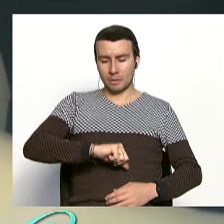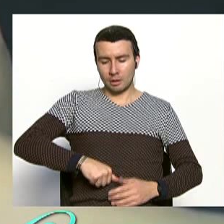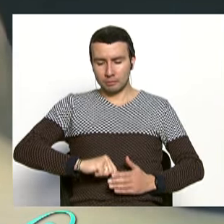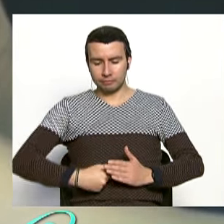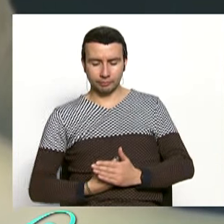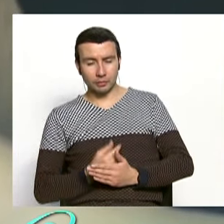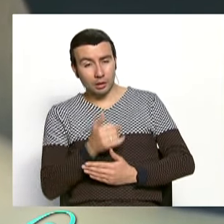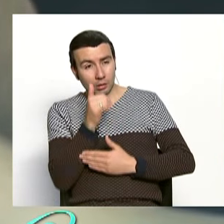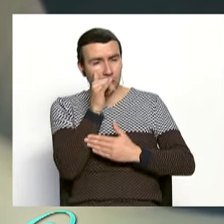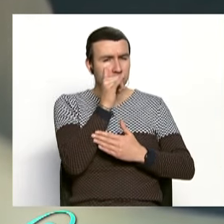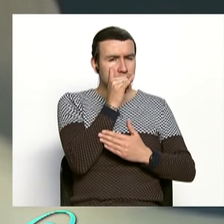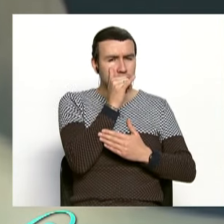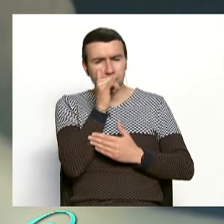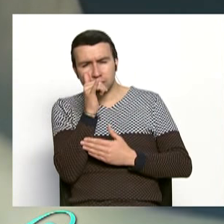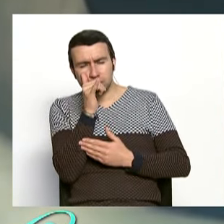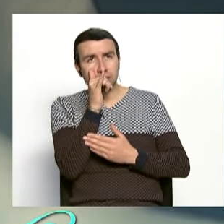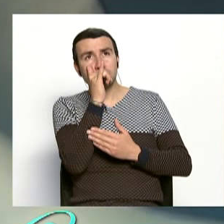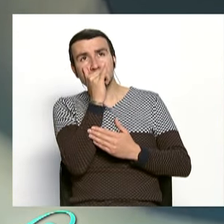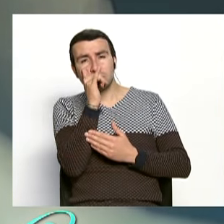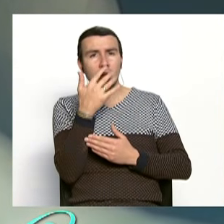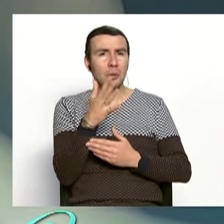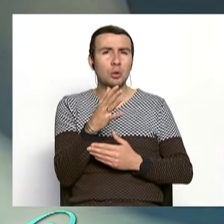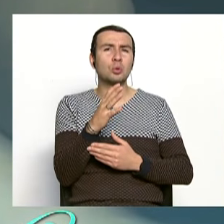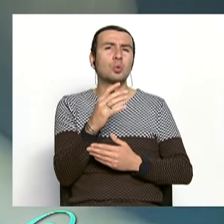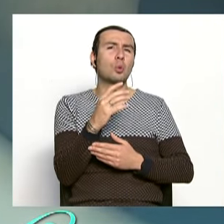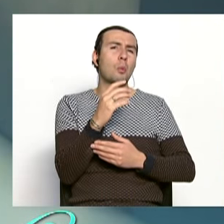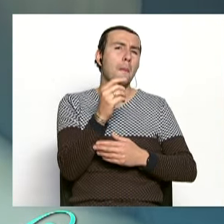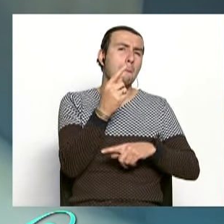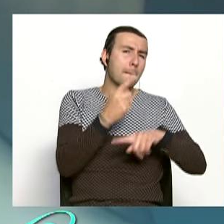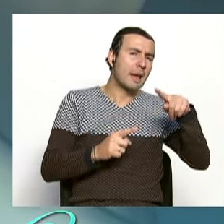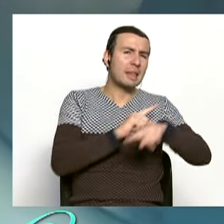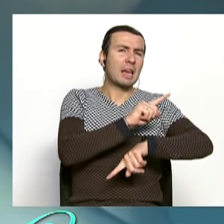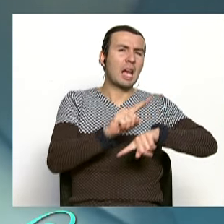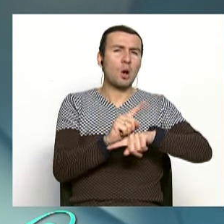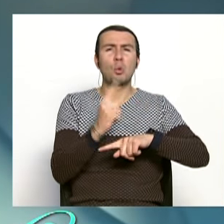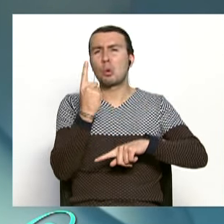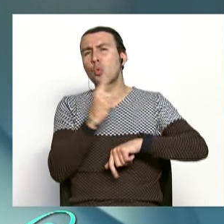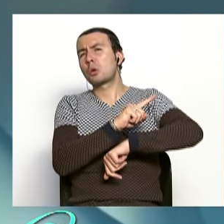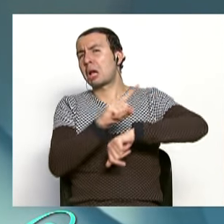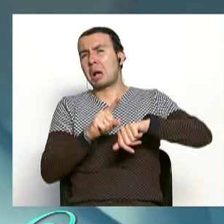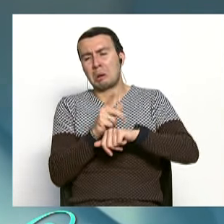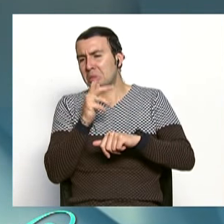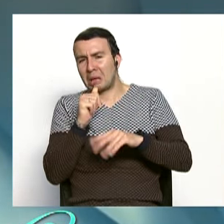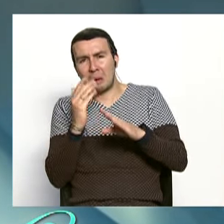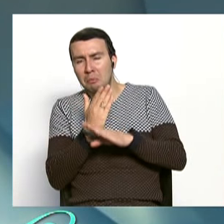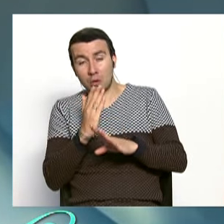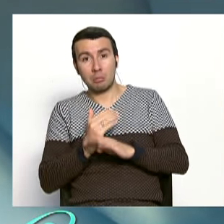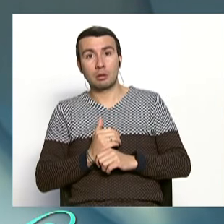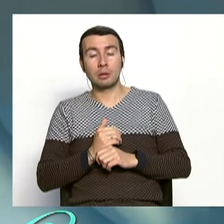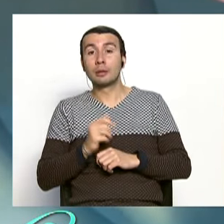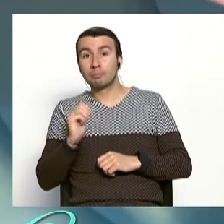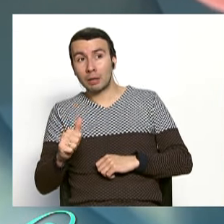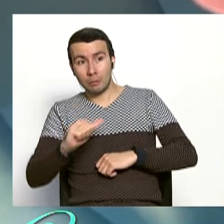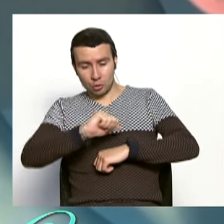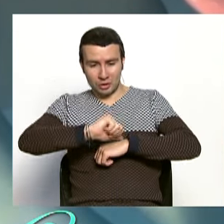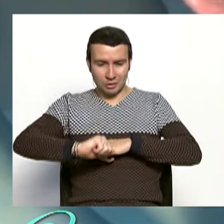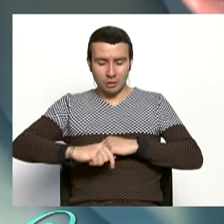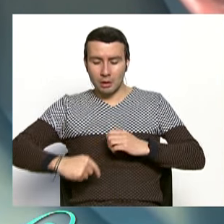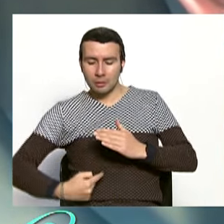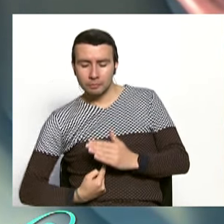sin complicaciones puede tardar entre 30 y 60 minutos el cirujano podrá Acceder al interior de la